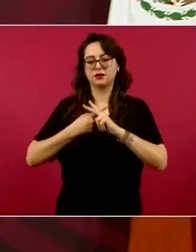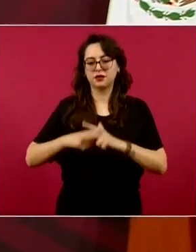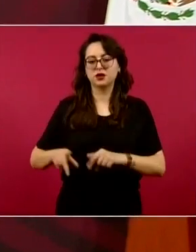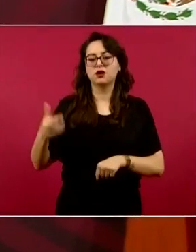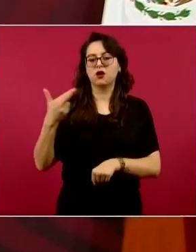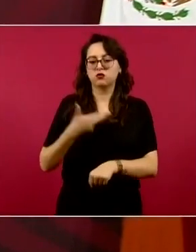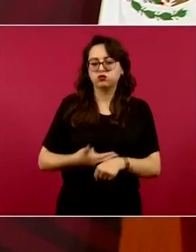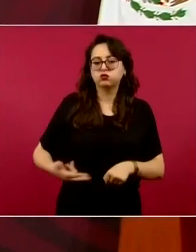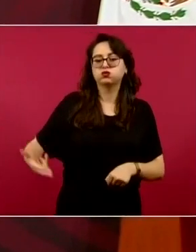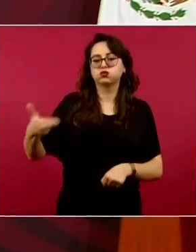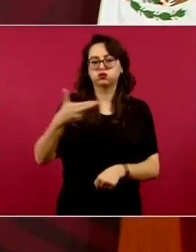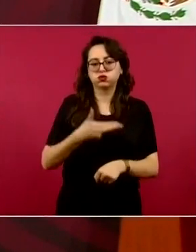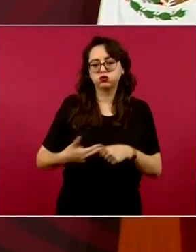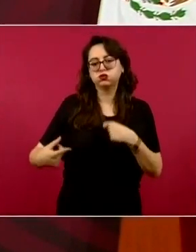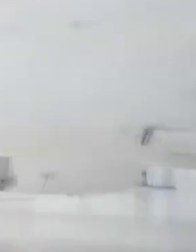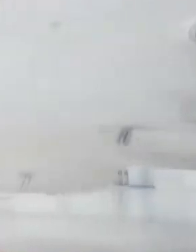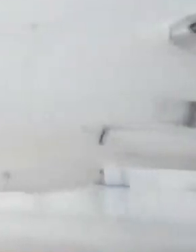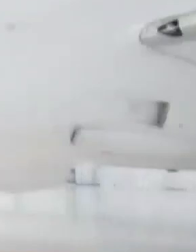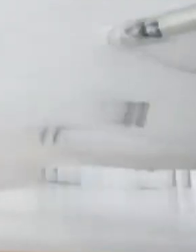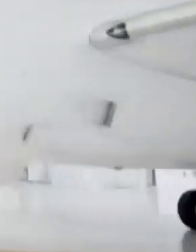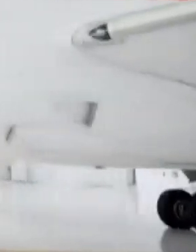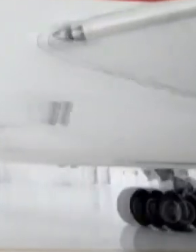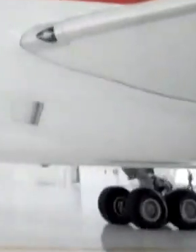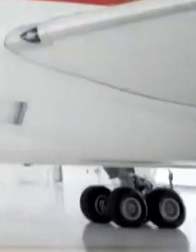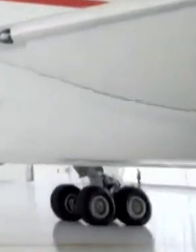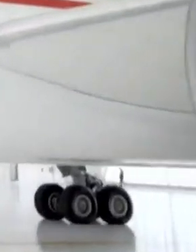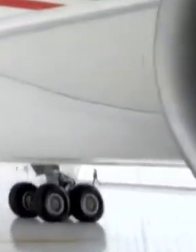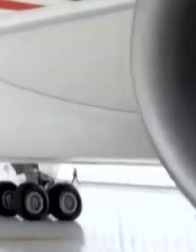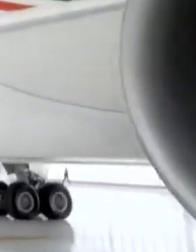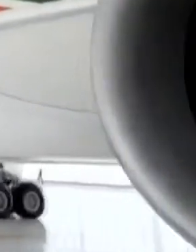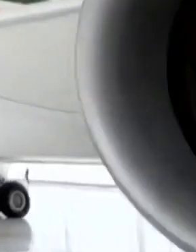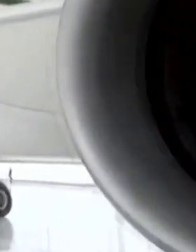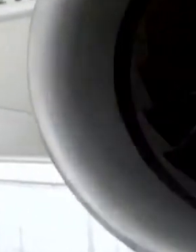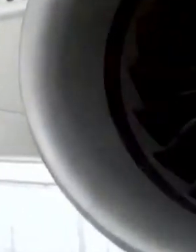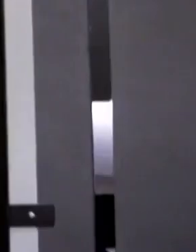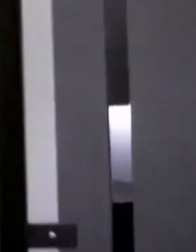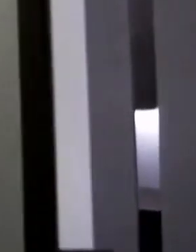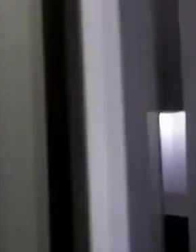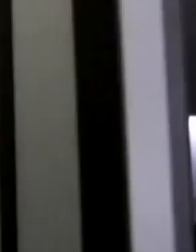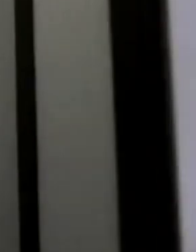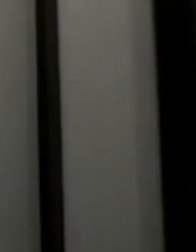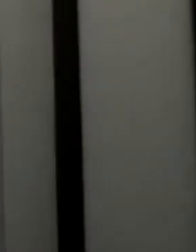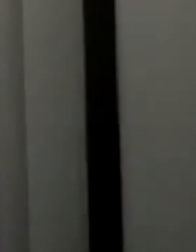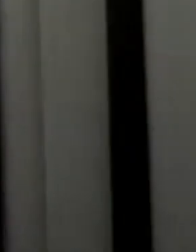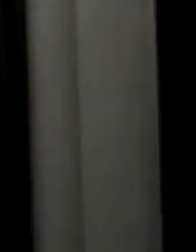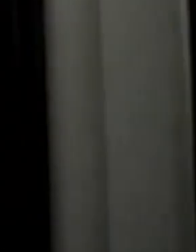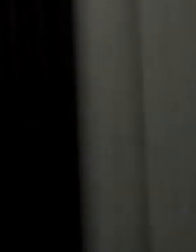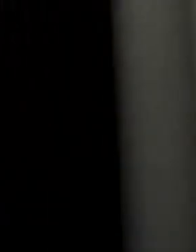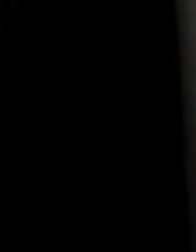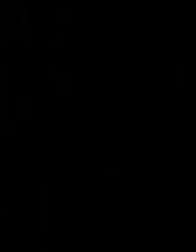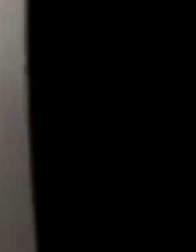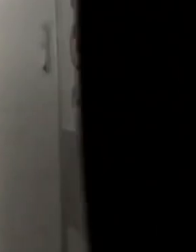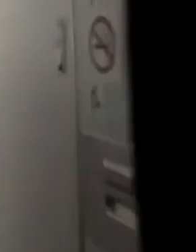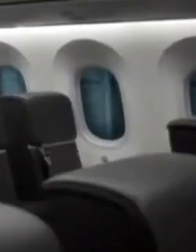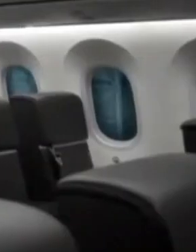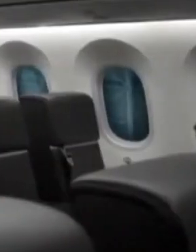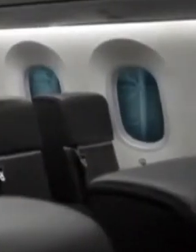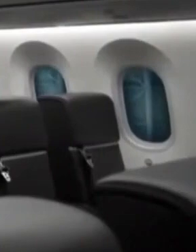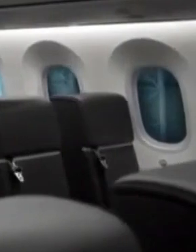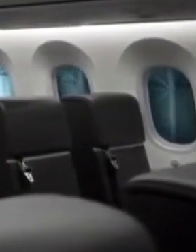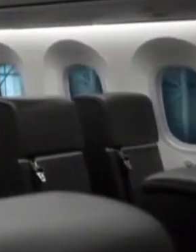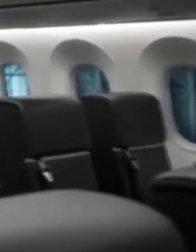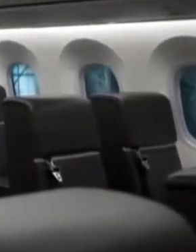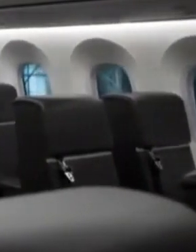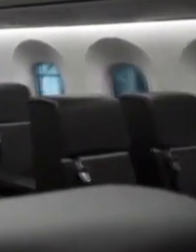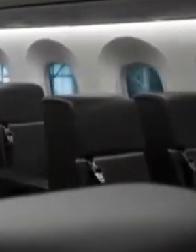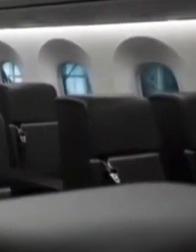aseguró que ya existe un acuerdo pero no dijo con quién detalló que de llevarse a cabo el dinero será utilizado para la construcción de